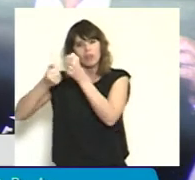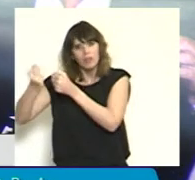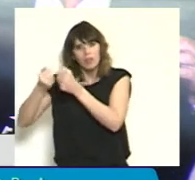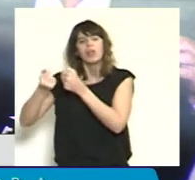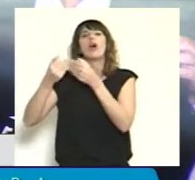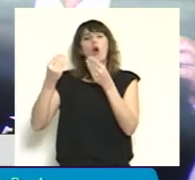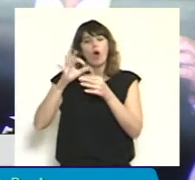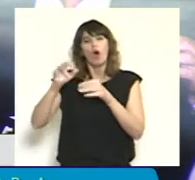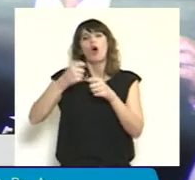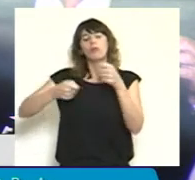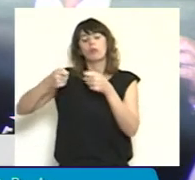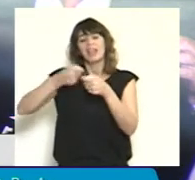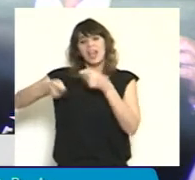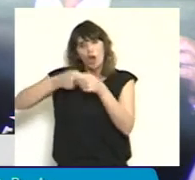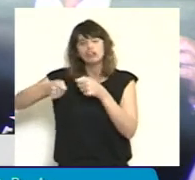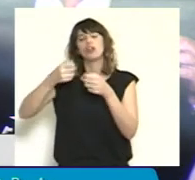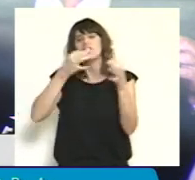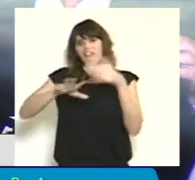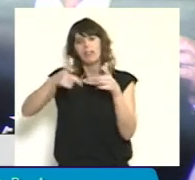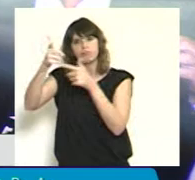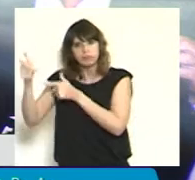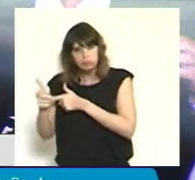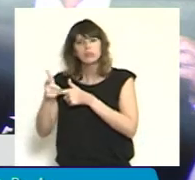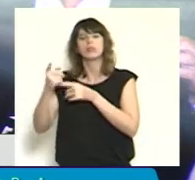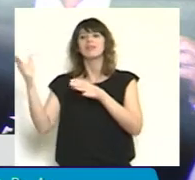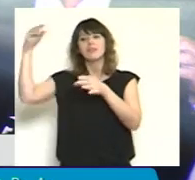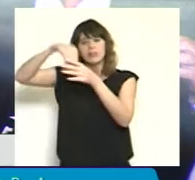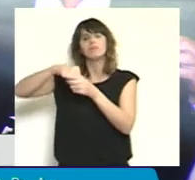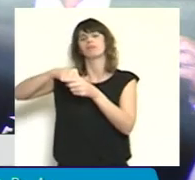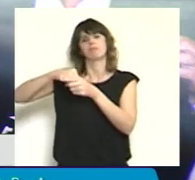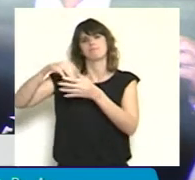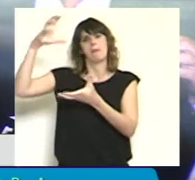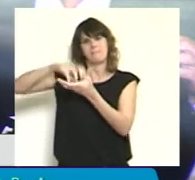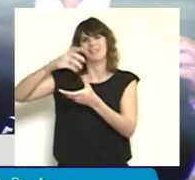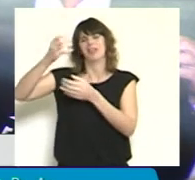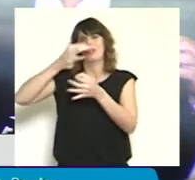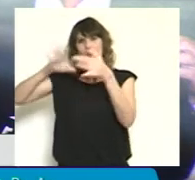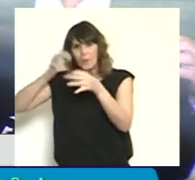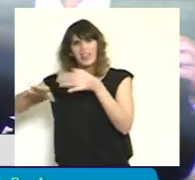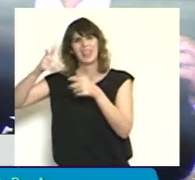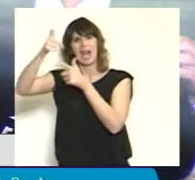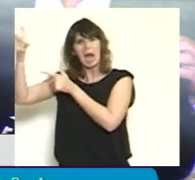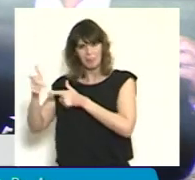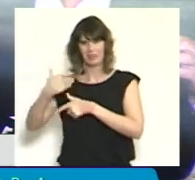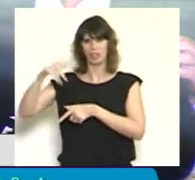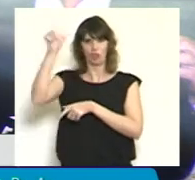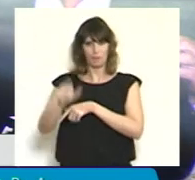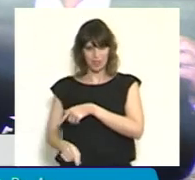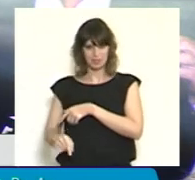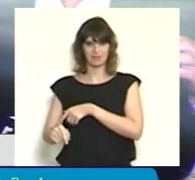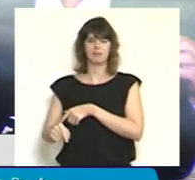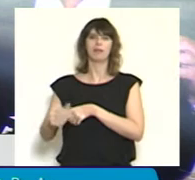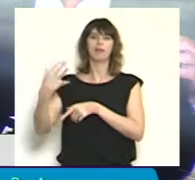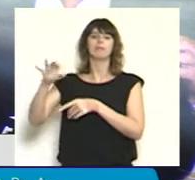que agrupa a las principales fábricas de armas y a los mayores importadores y vendedores de armas de todo el país. El